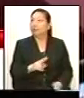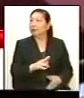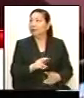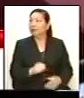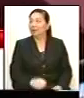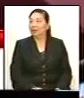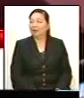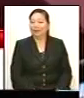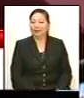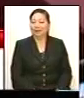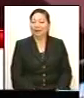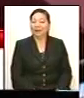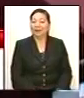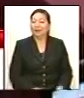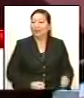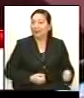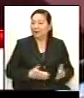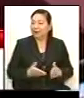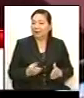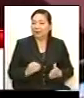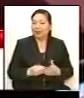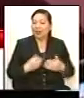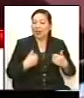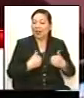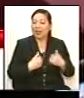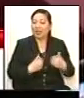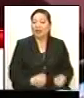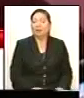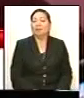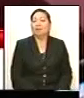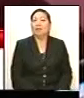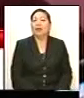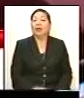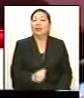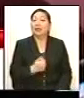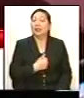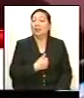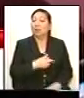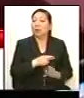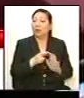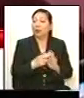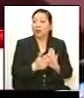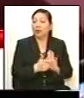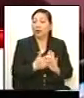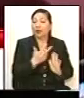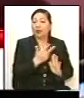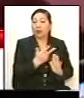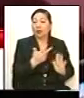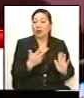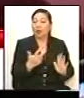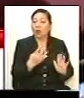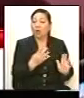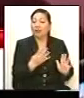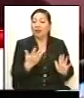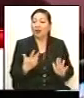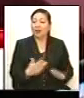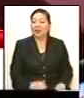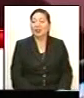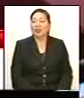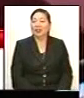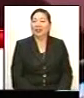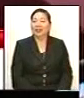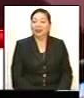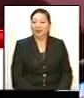obligatorios de accidente de tránsito a los animales. Asimismo, proyecto de ley 3698, en el mismo